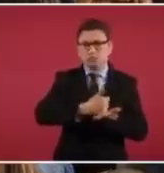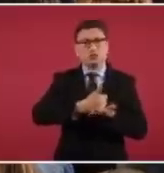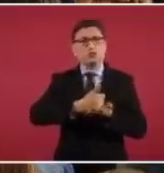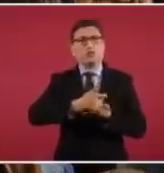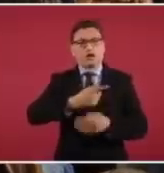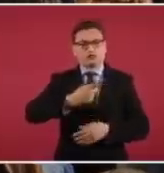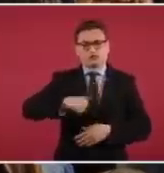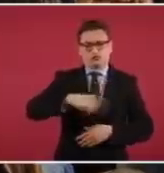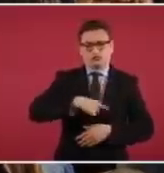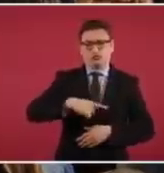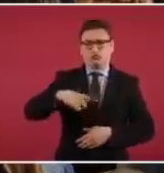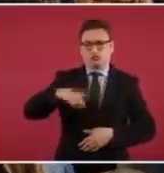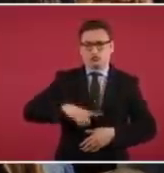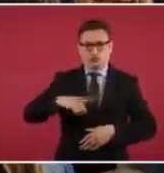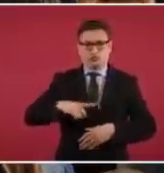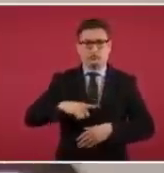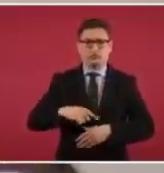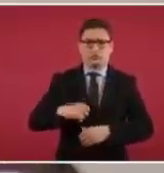nuestra soberanía.